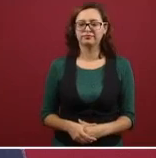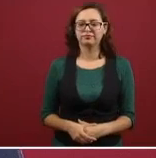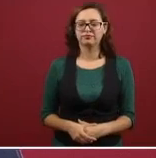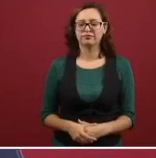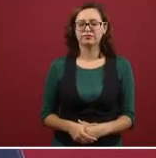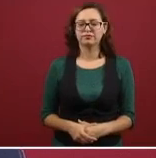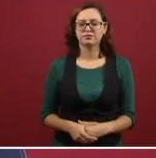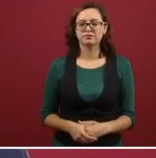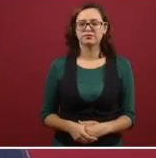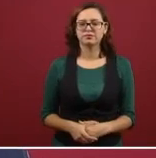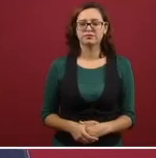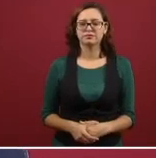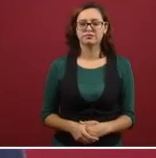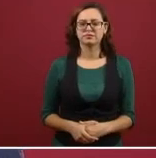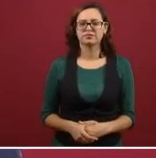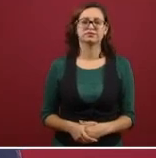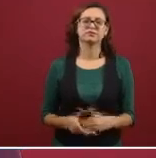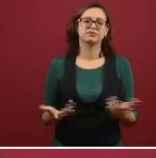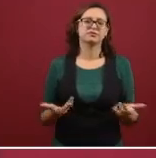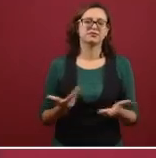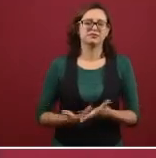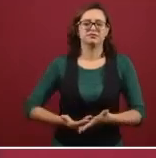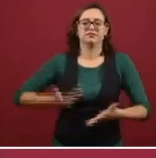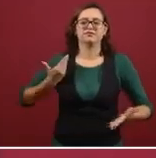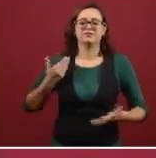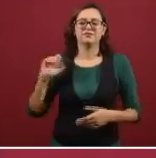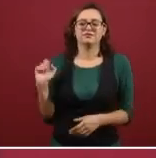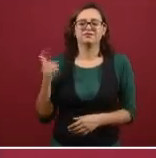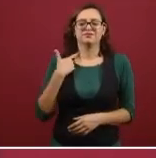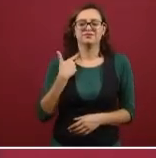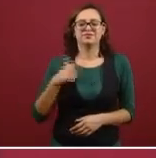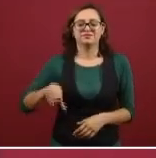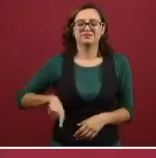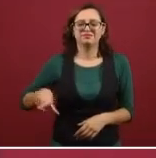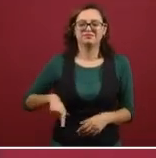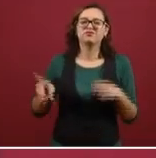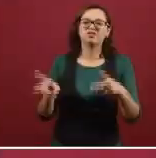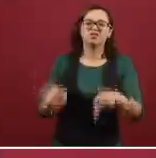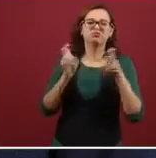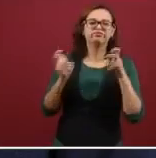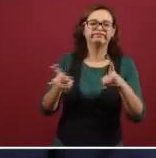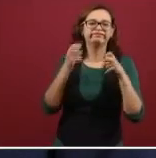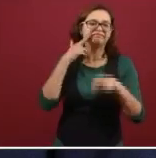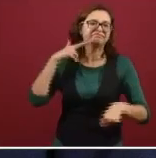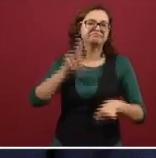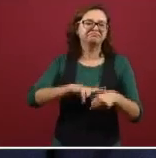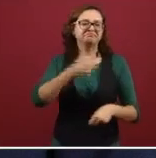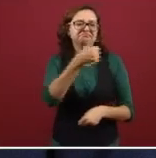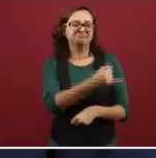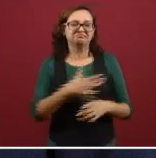¿Qué confianza le podían tener a quienes se dedicaban a saquear y a robar?